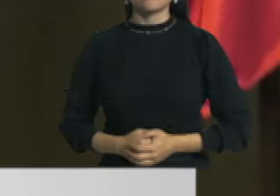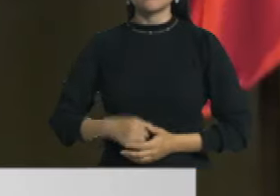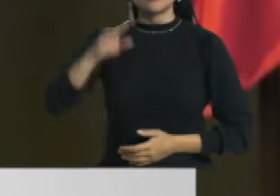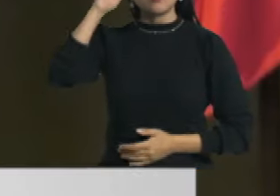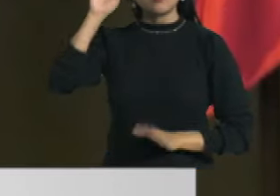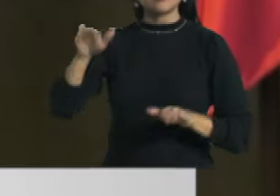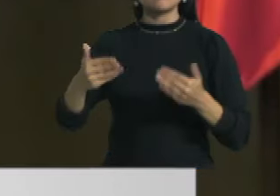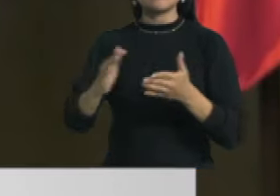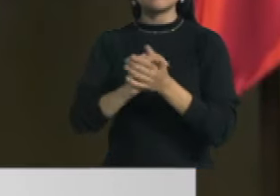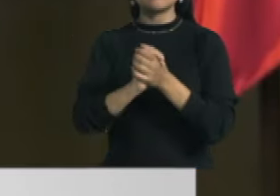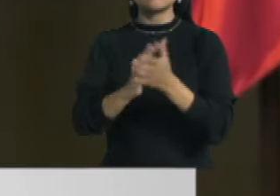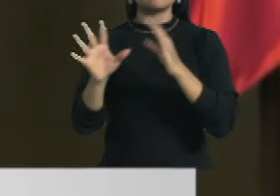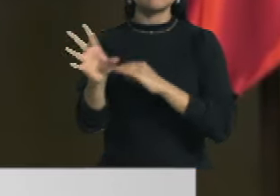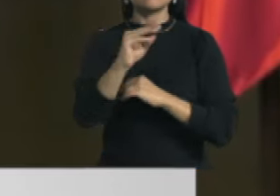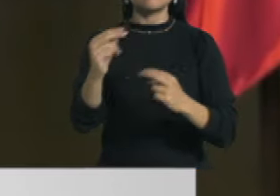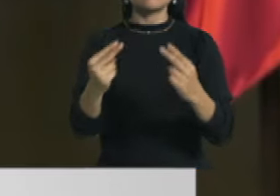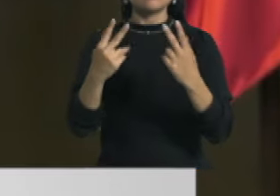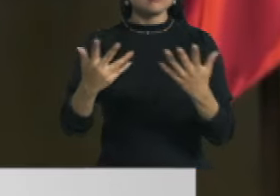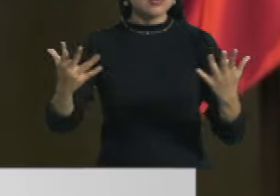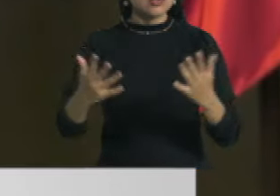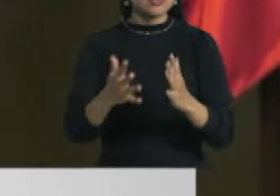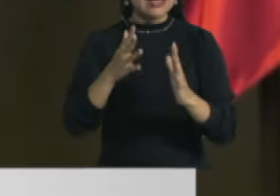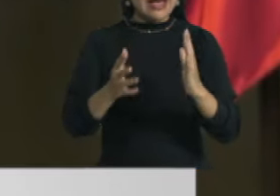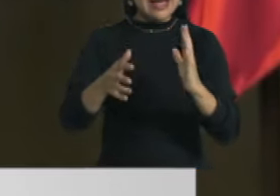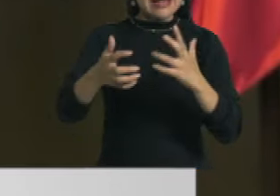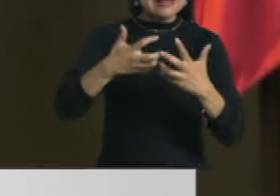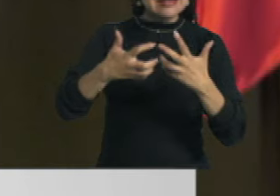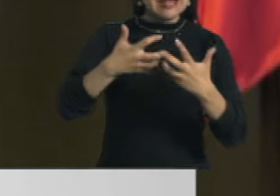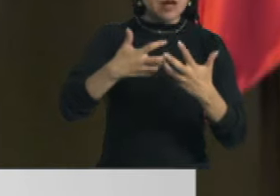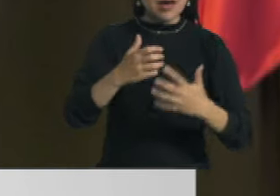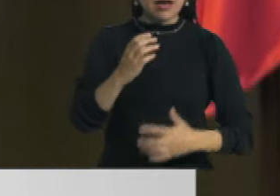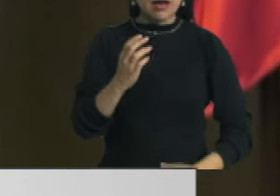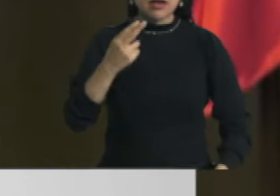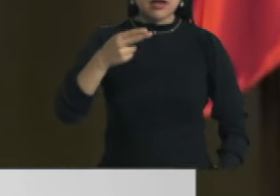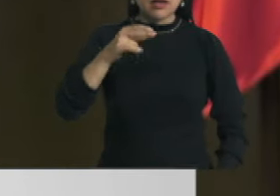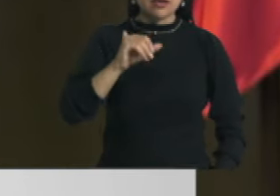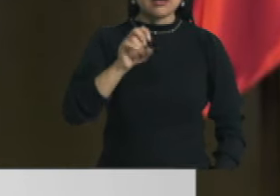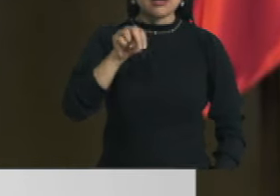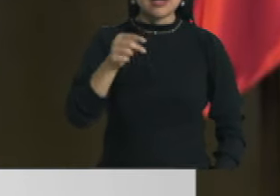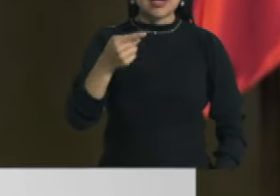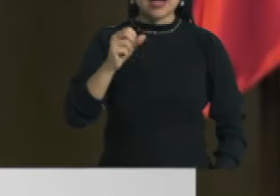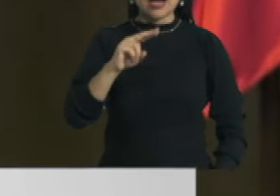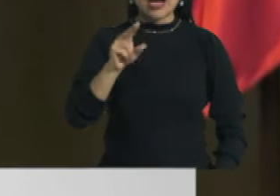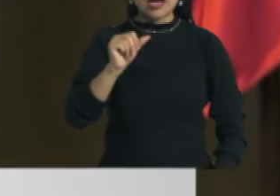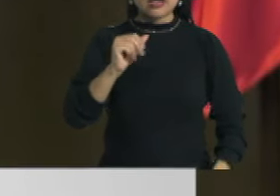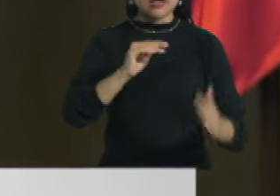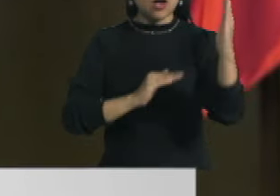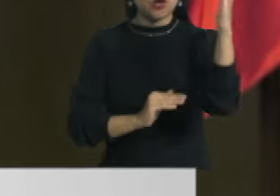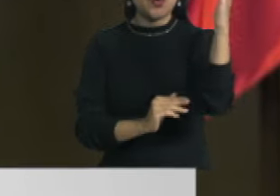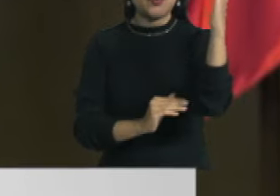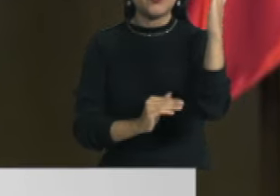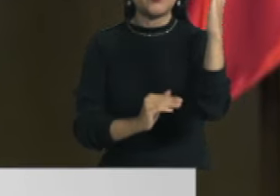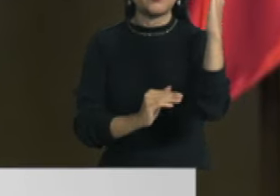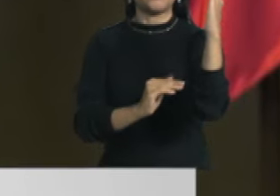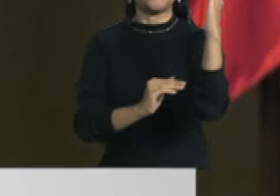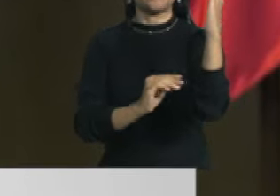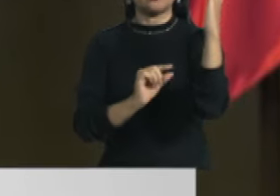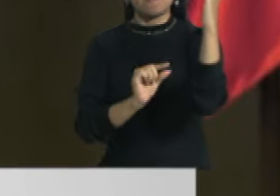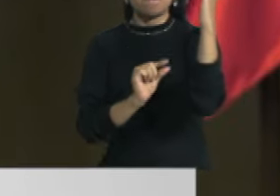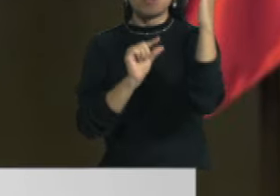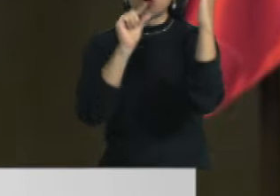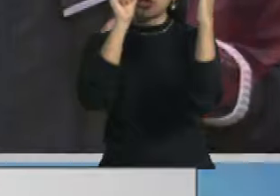¿qué tal, Luisa? Cordial saludo para usted y para toda nuestra audiencia. El sistema Chingaza mostró un leve ascenso en ese porcentaje emitido por la